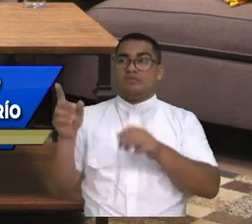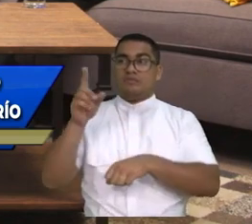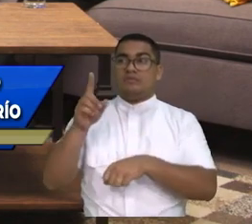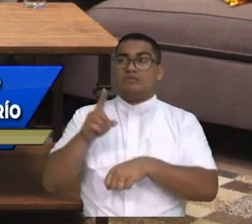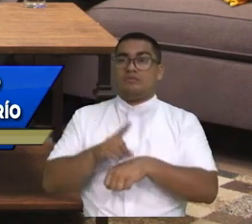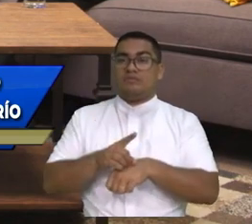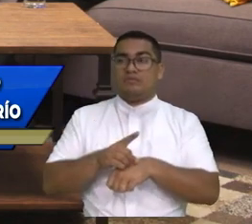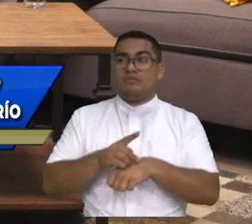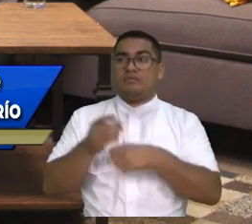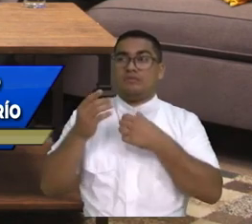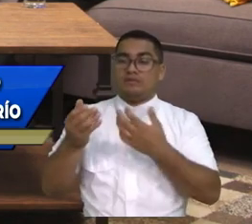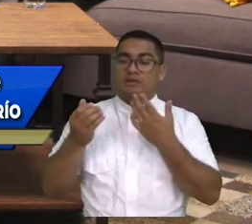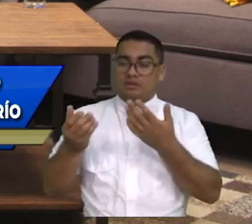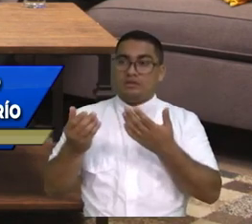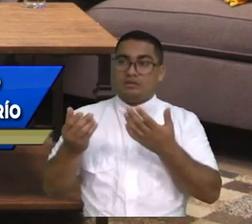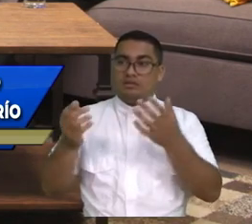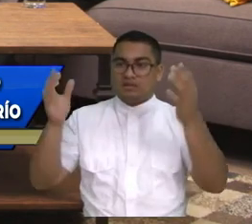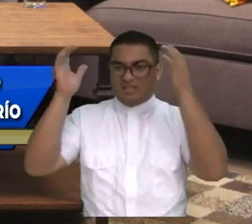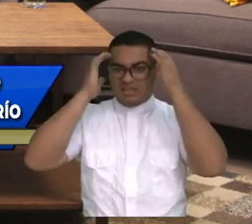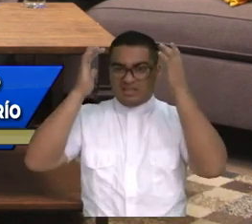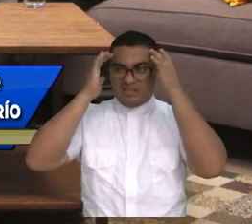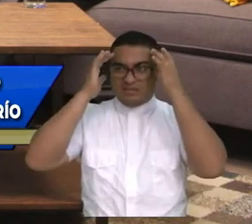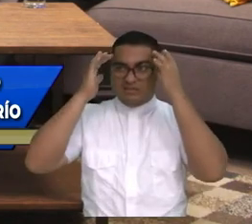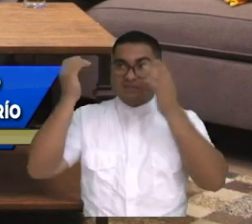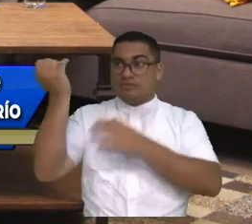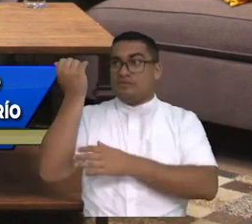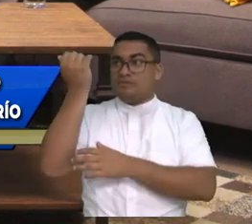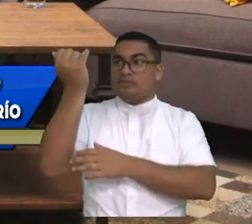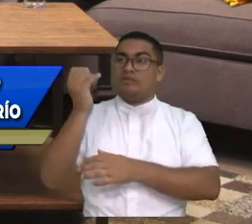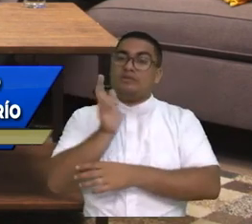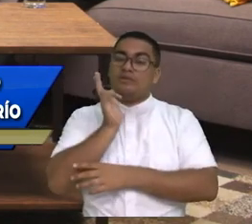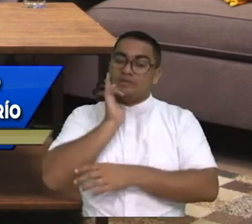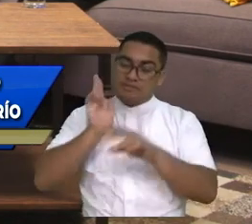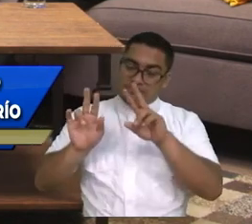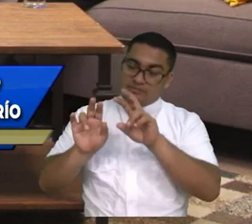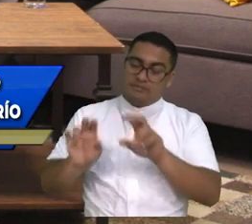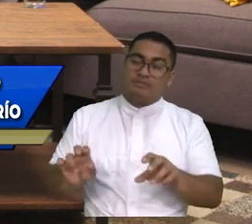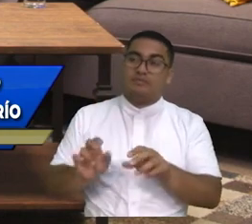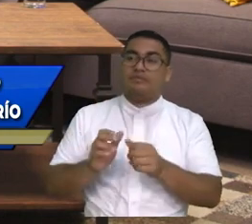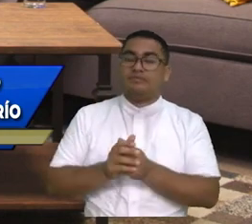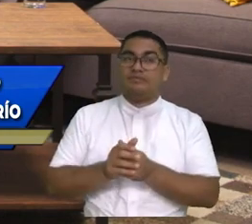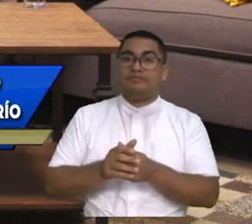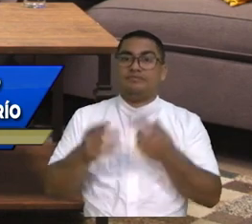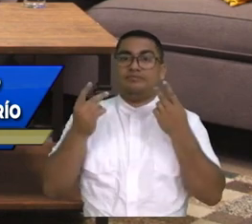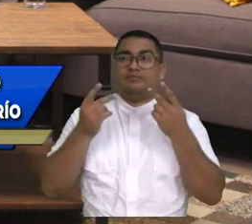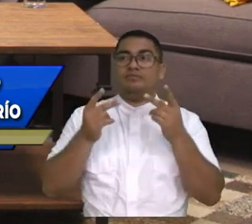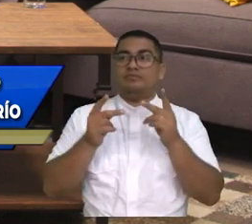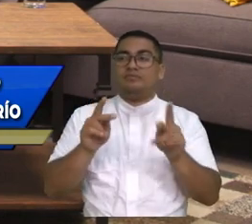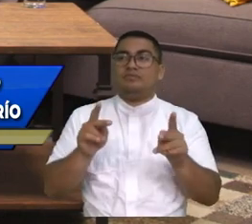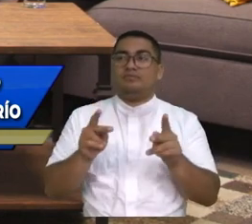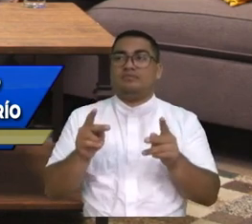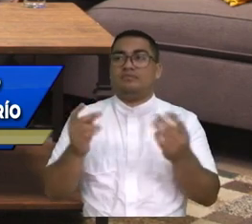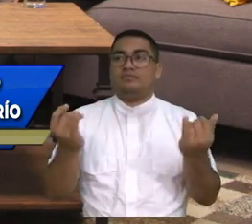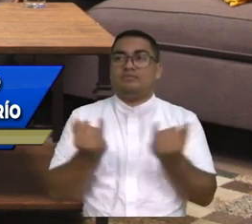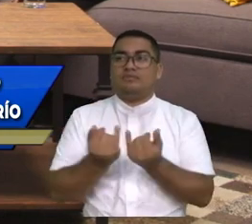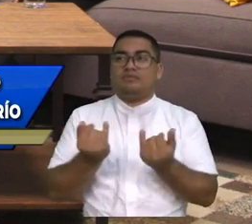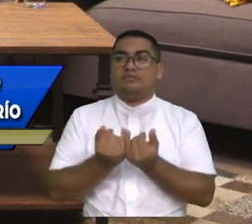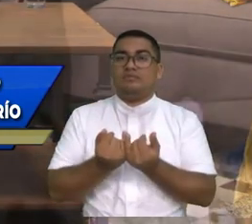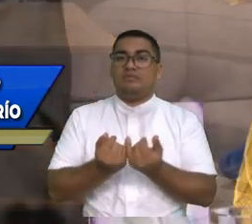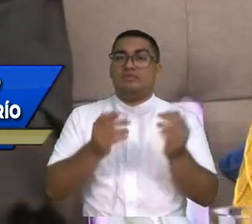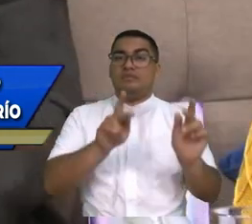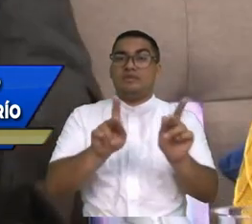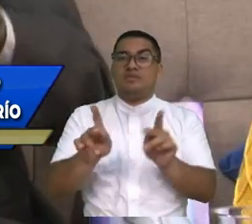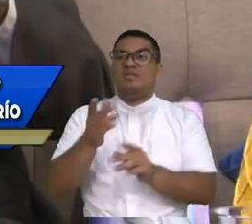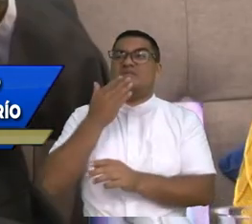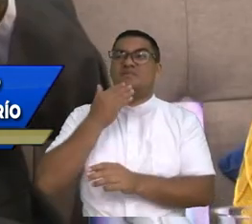Baile era estudiar el cerebro de un genio como Darío, pero miserias humanas, malas